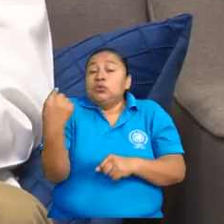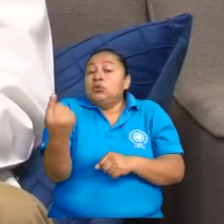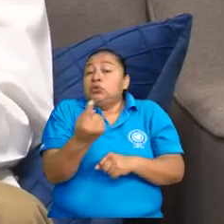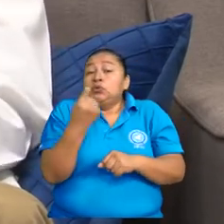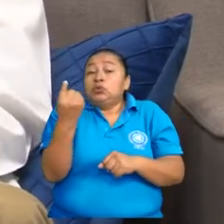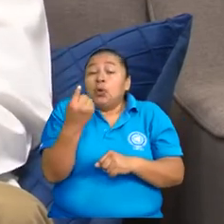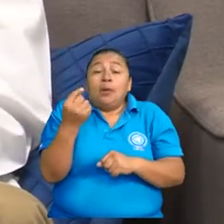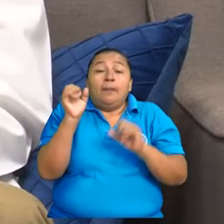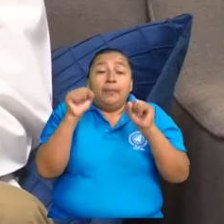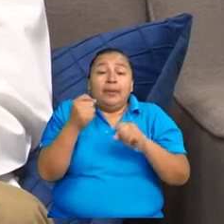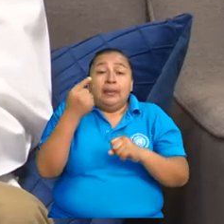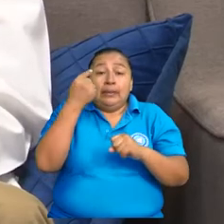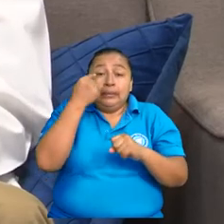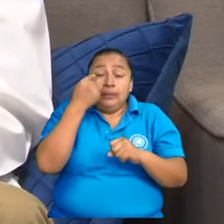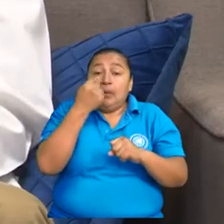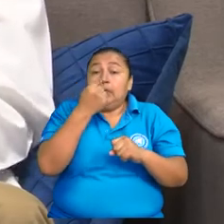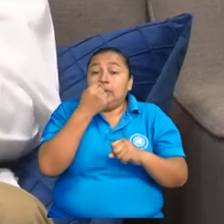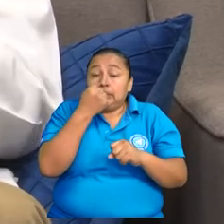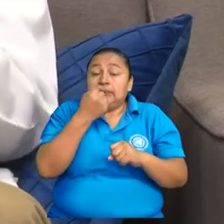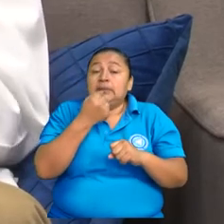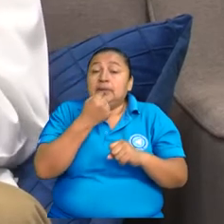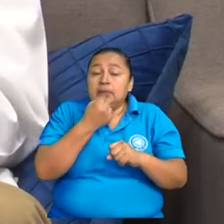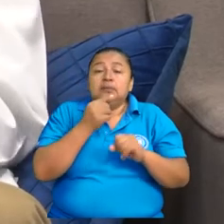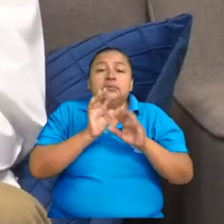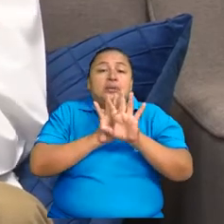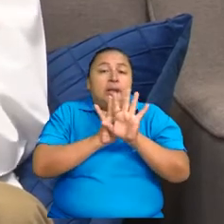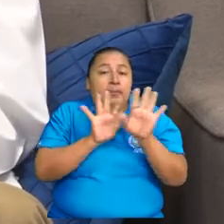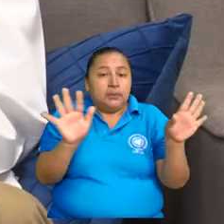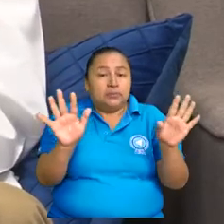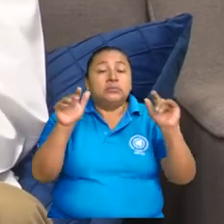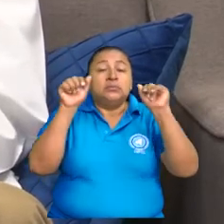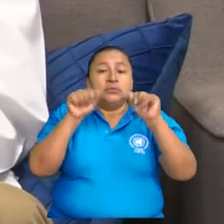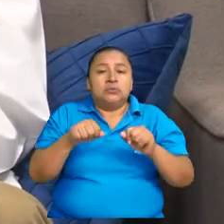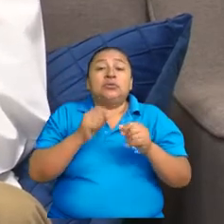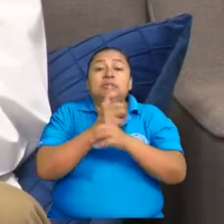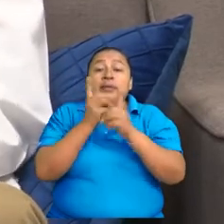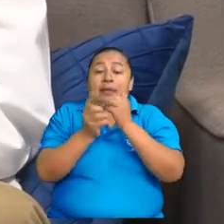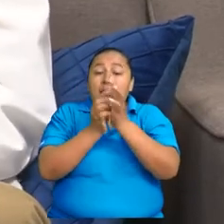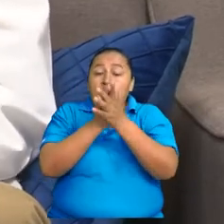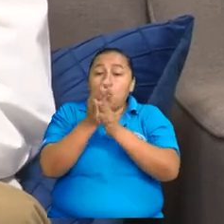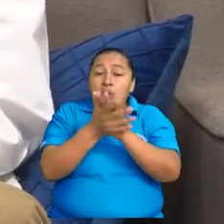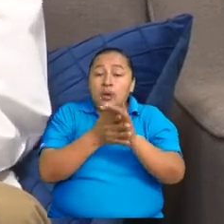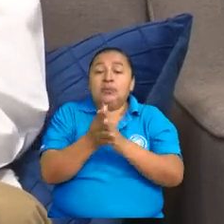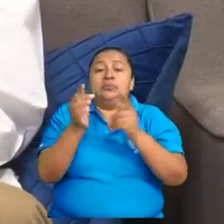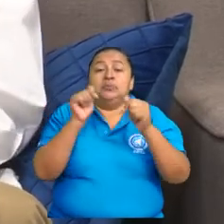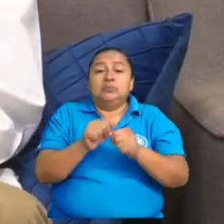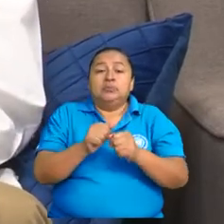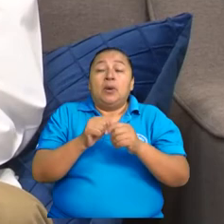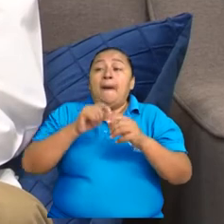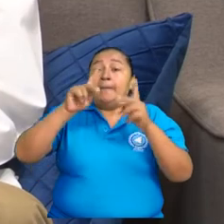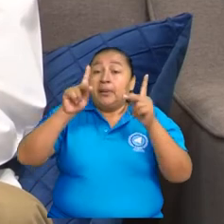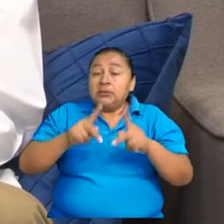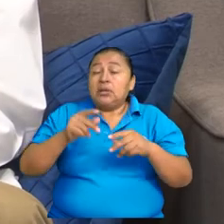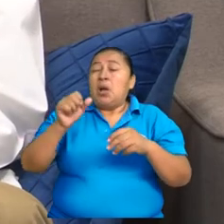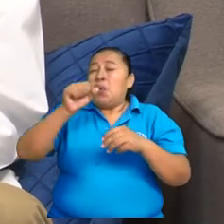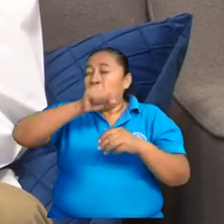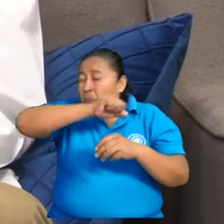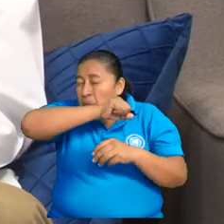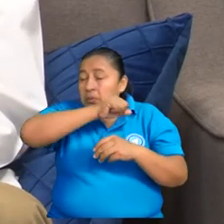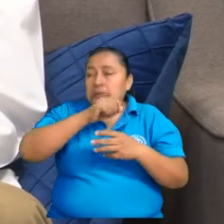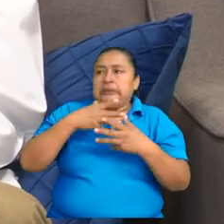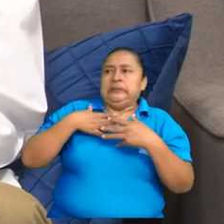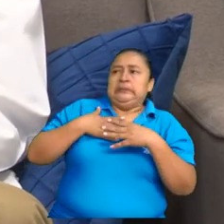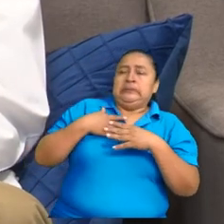área que puede entrar es por esas tres vías. Entonces lo que nosotros tenemos es cuidarnos, ya sea cuando alguien estornuda frente a nosotros, ese es un